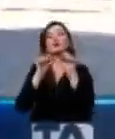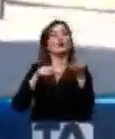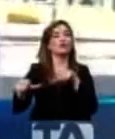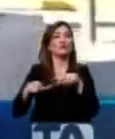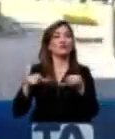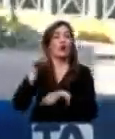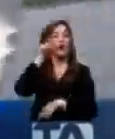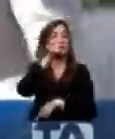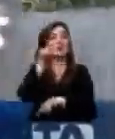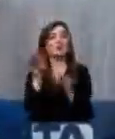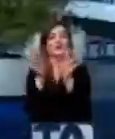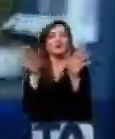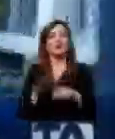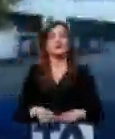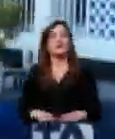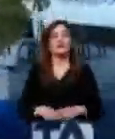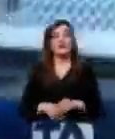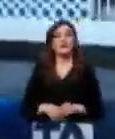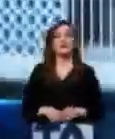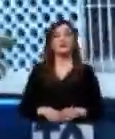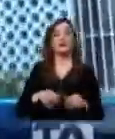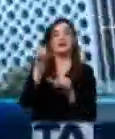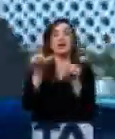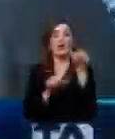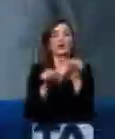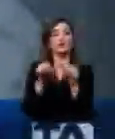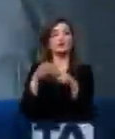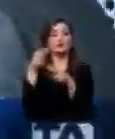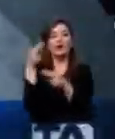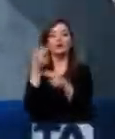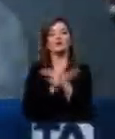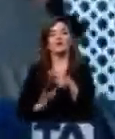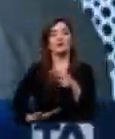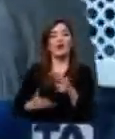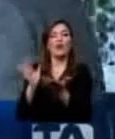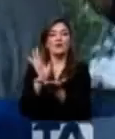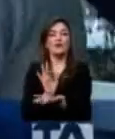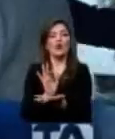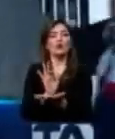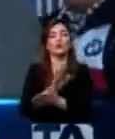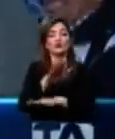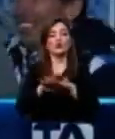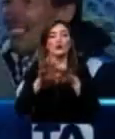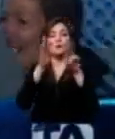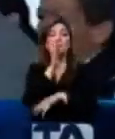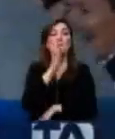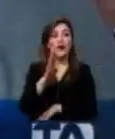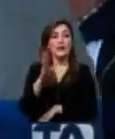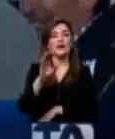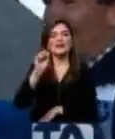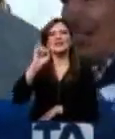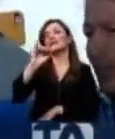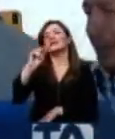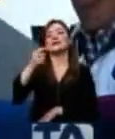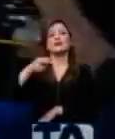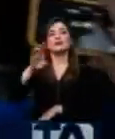la fiscalía general del estado para asesorar al ex mandatario en su declaración para el caso sigue en bélgica en una